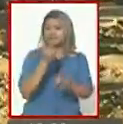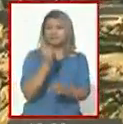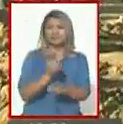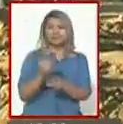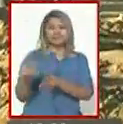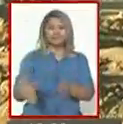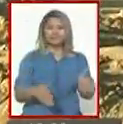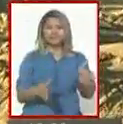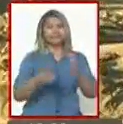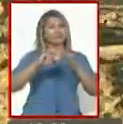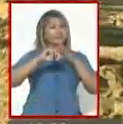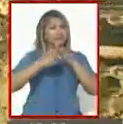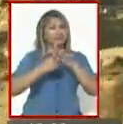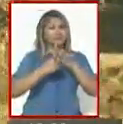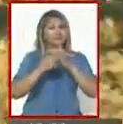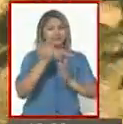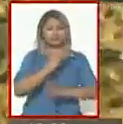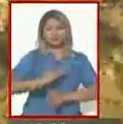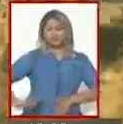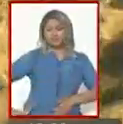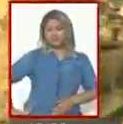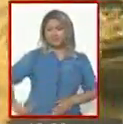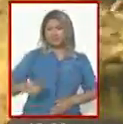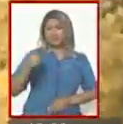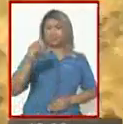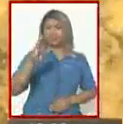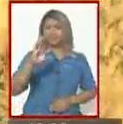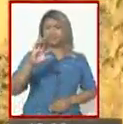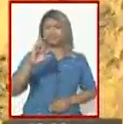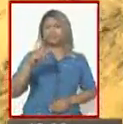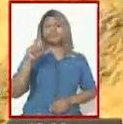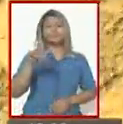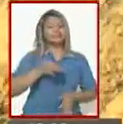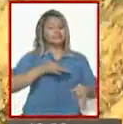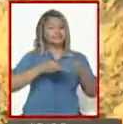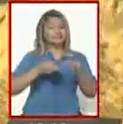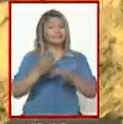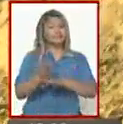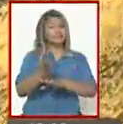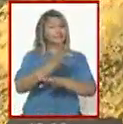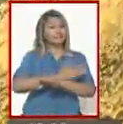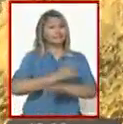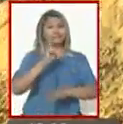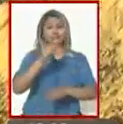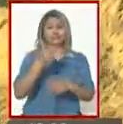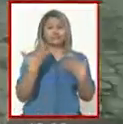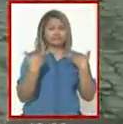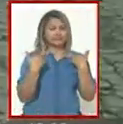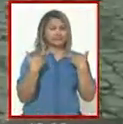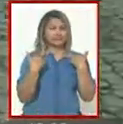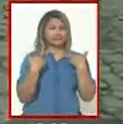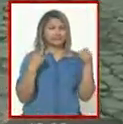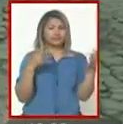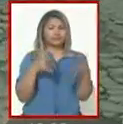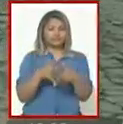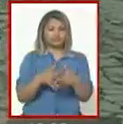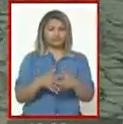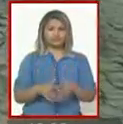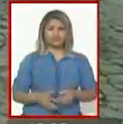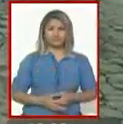justo, que las carreteras se inicien de una vez. El presidente nacional de ABC, pues es el que debería dar la explicación desde un principio y no llegar a estos